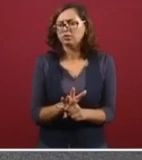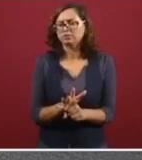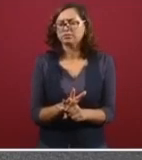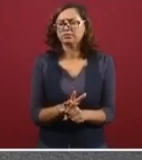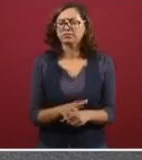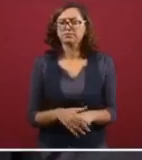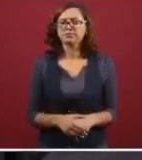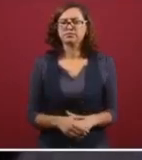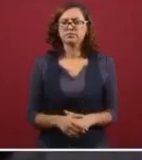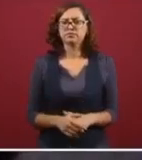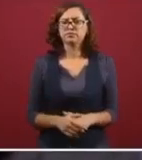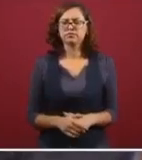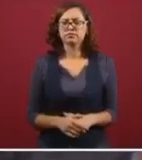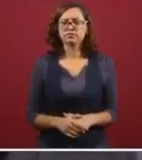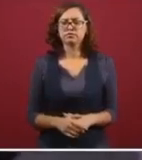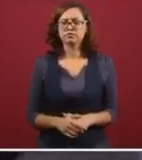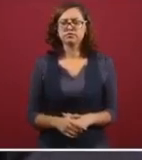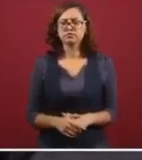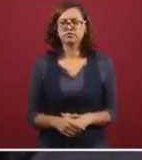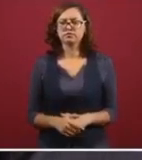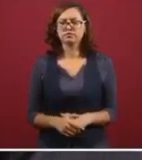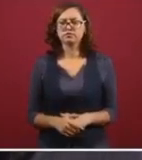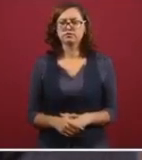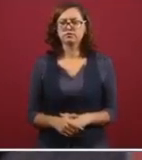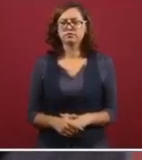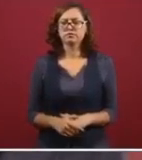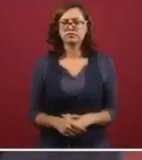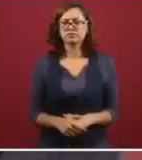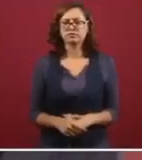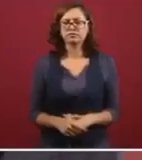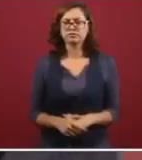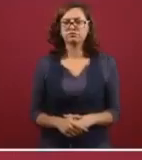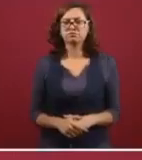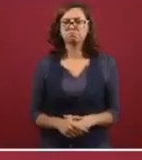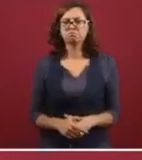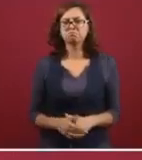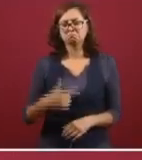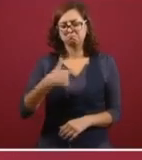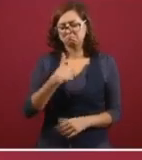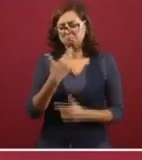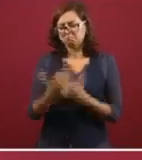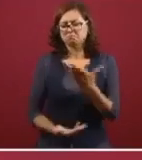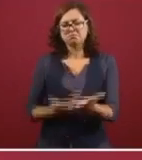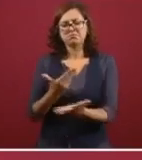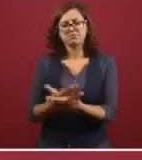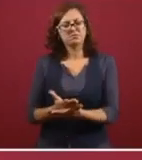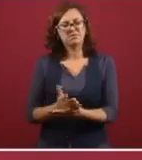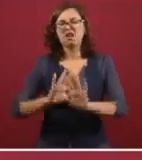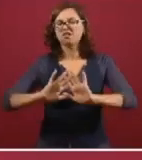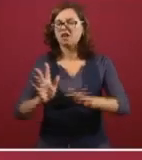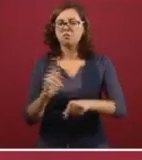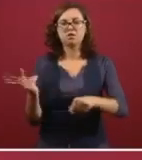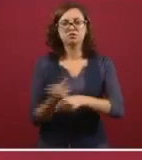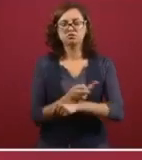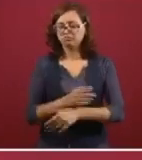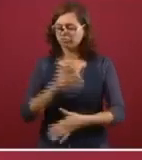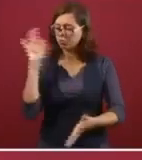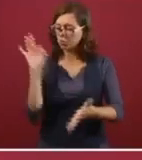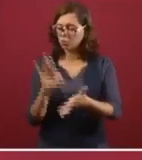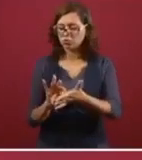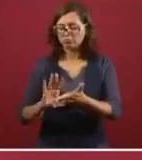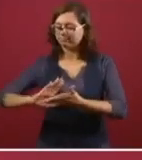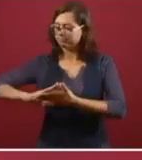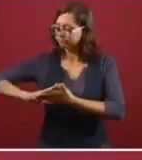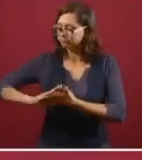a los expresidentes de México, pues consideró que se tienen que poner un punto final y comenzar una etapa nueva de transformación en el país sin